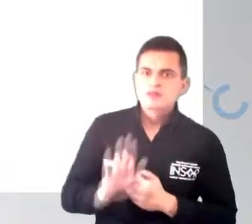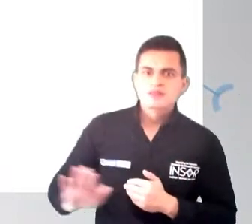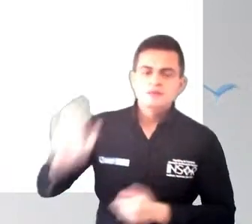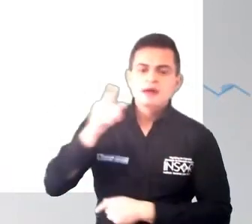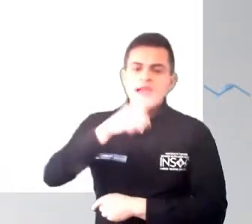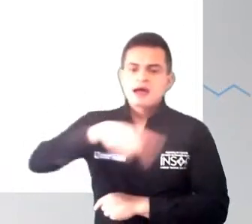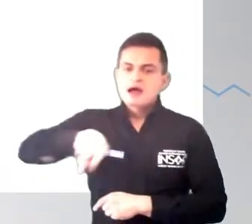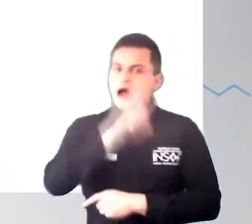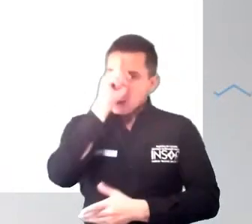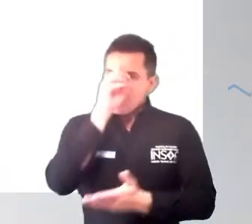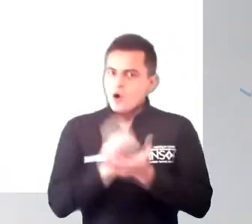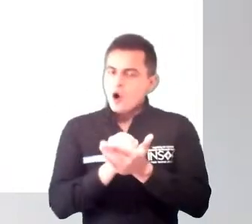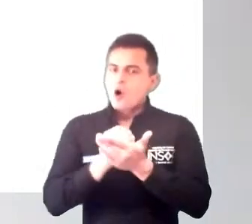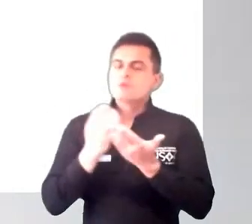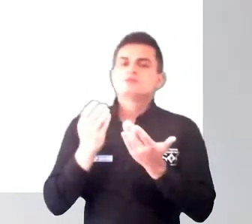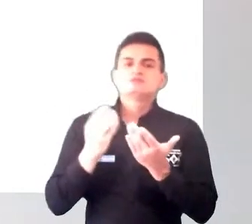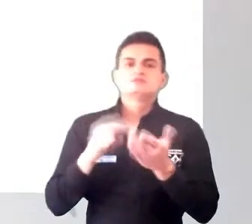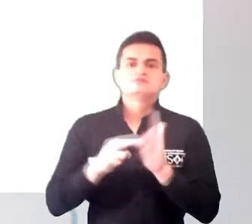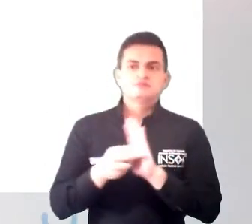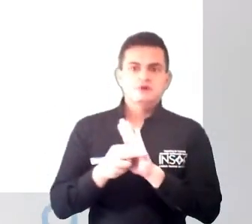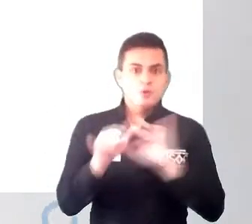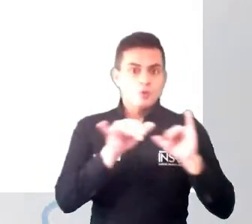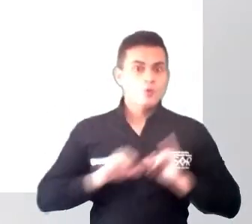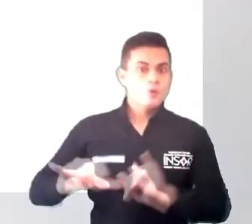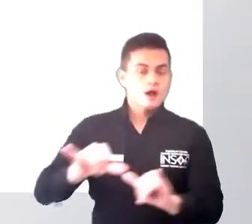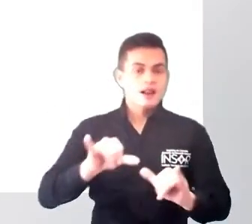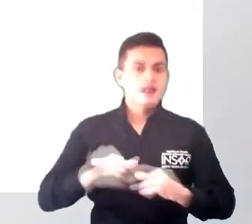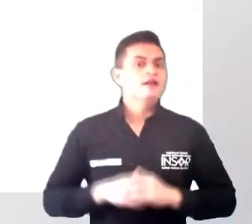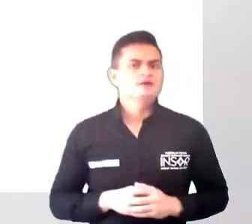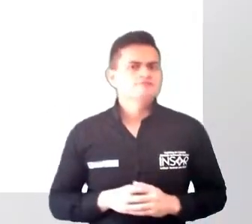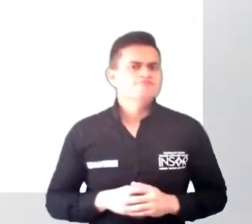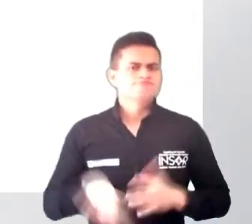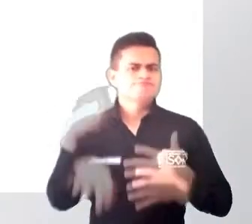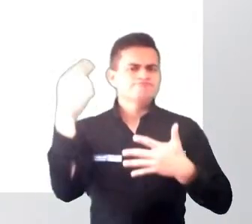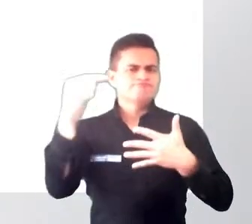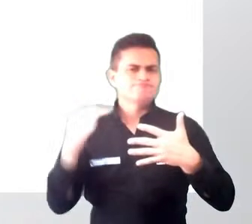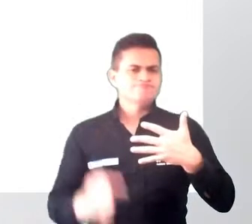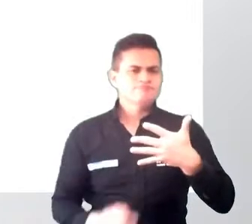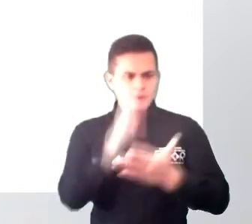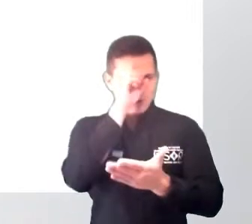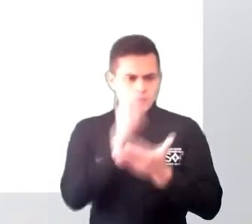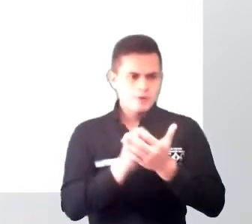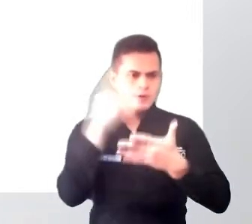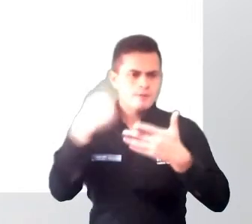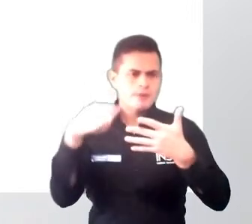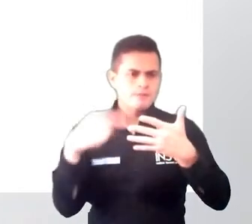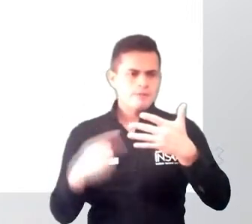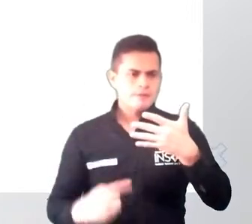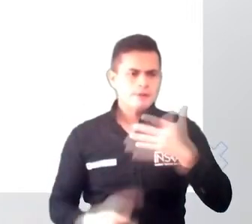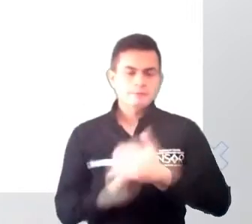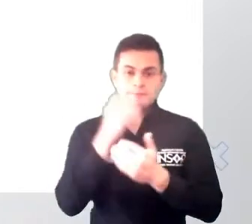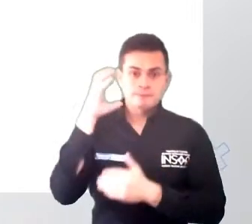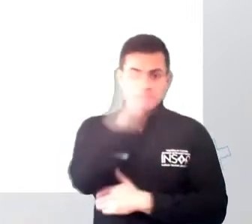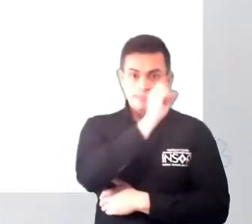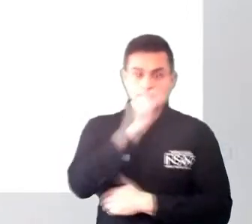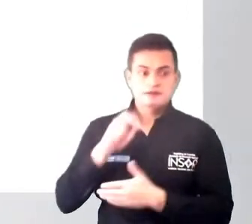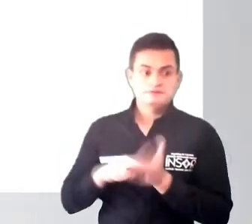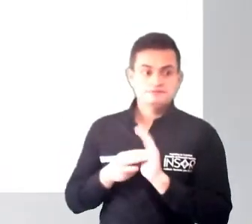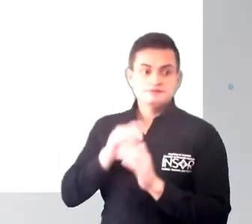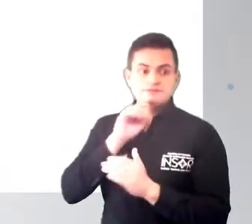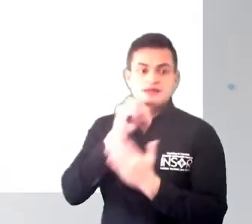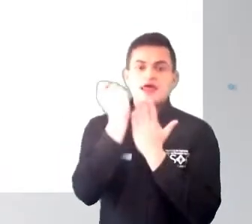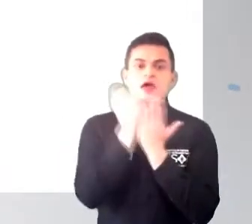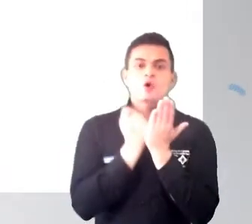opiniones que no necesariamente convergen alrededor de esto. Miren ustedes, esta pequeña encuesta